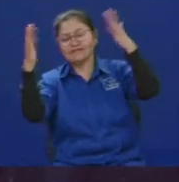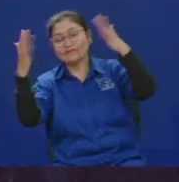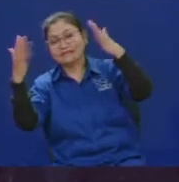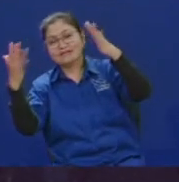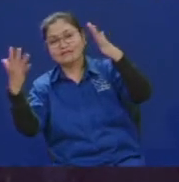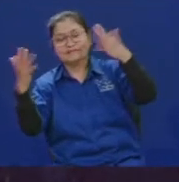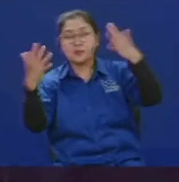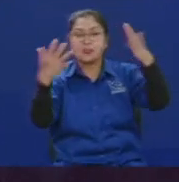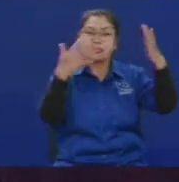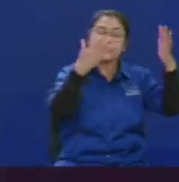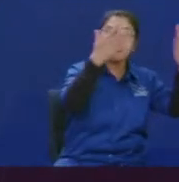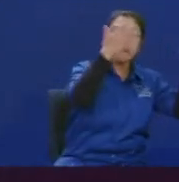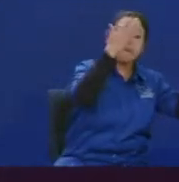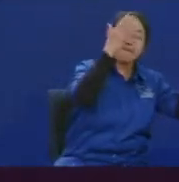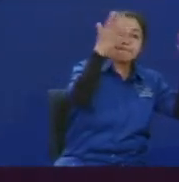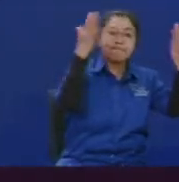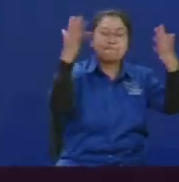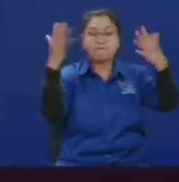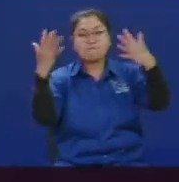Señor.